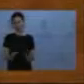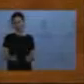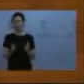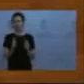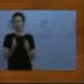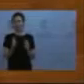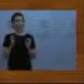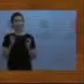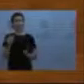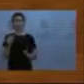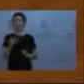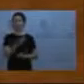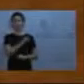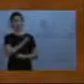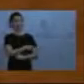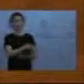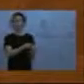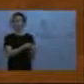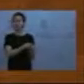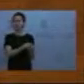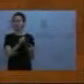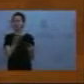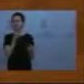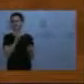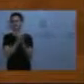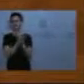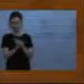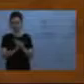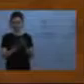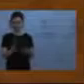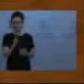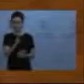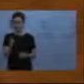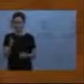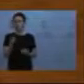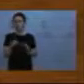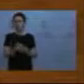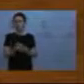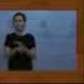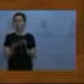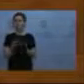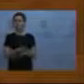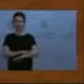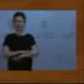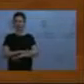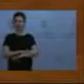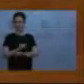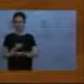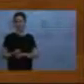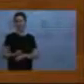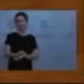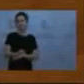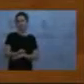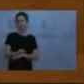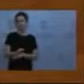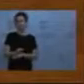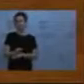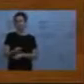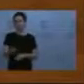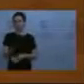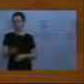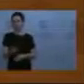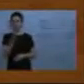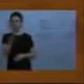los valores del deporte. Y nosotros, el Grupo Parlamentario Popular, queremos que los recursos de la Administración vayan a quien inviertan valores. No queremos que vayan a clubes